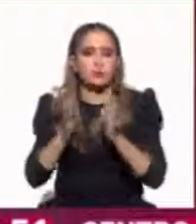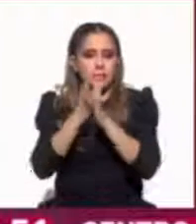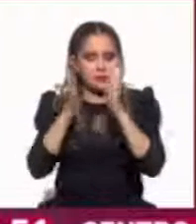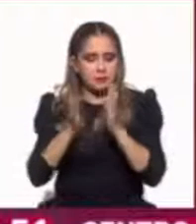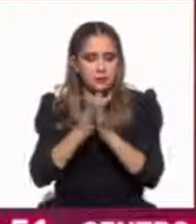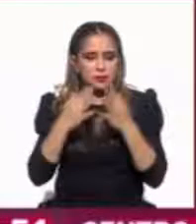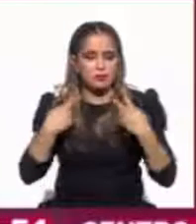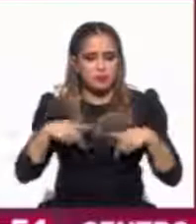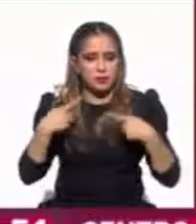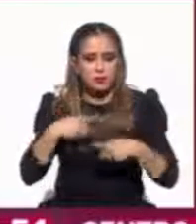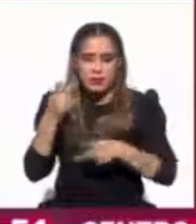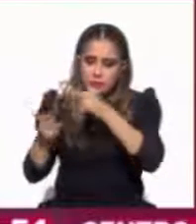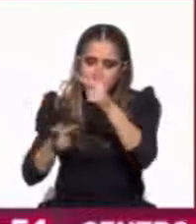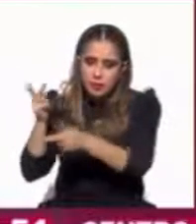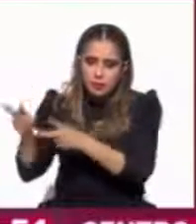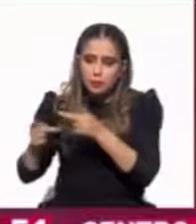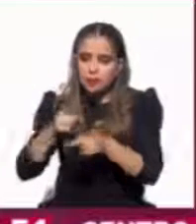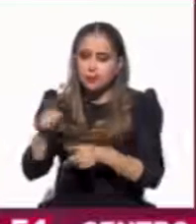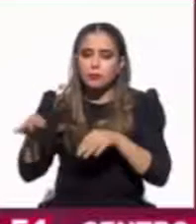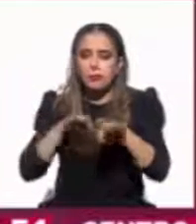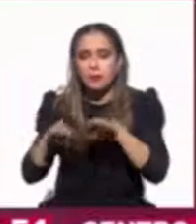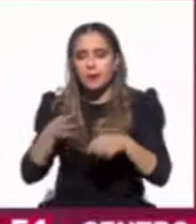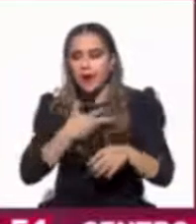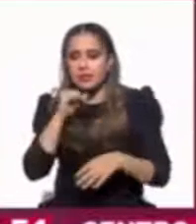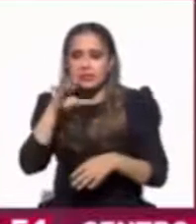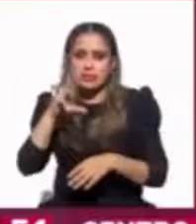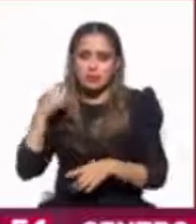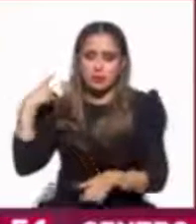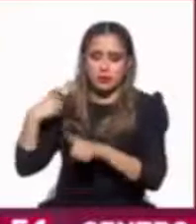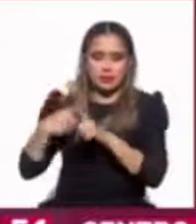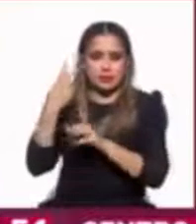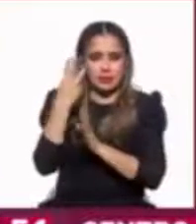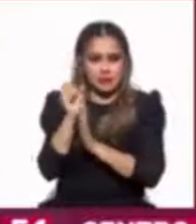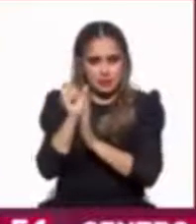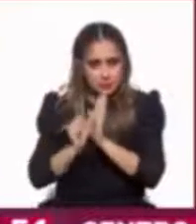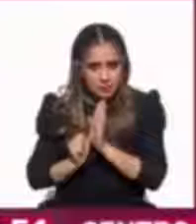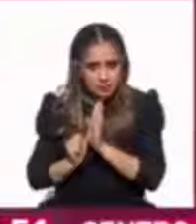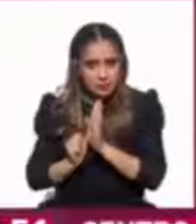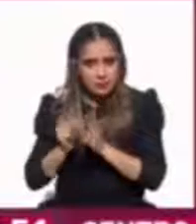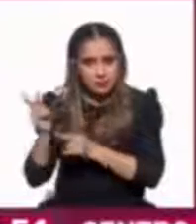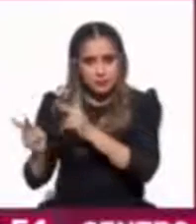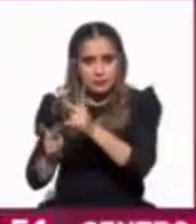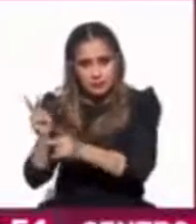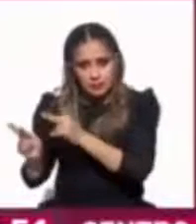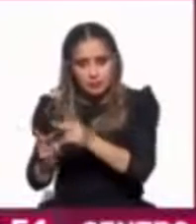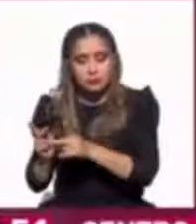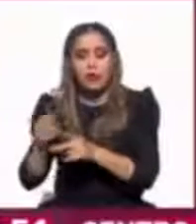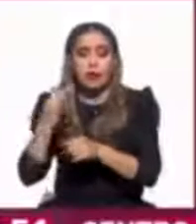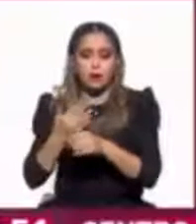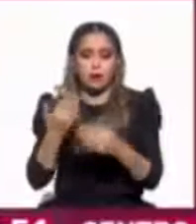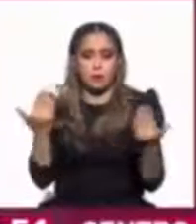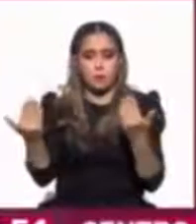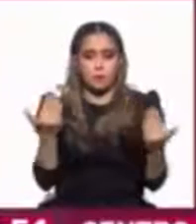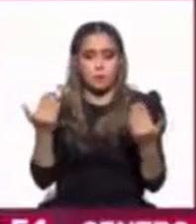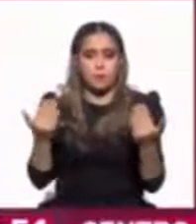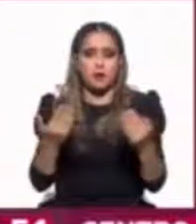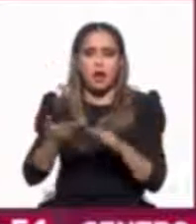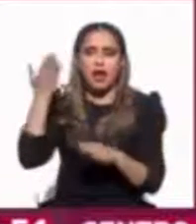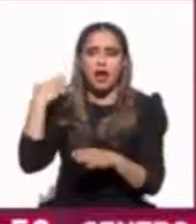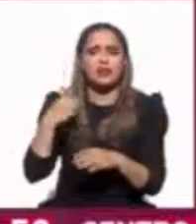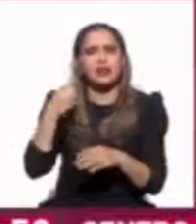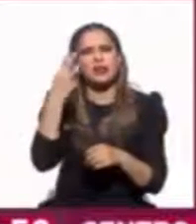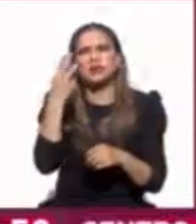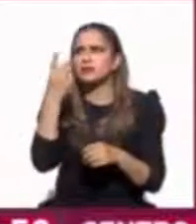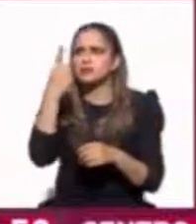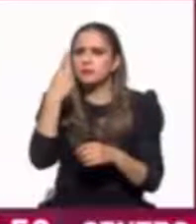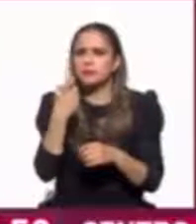empleo al tercer trimestre de este año, y lo estamos comparando con el tercero, cuarto y